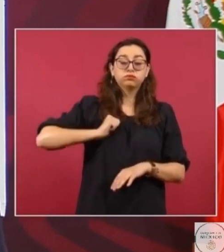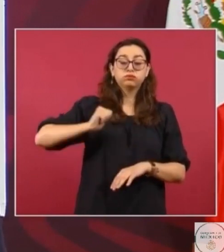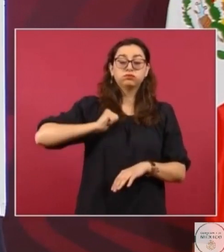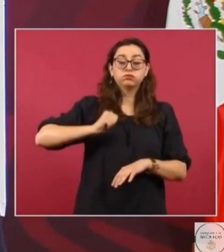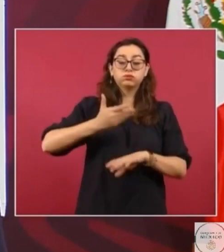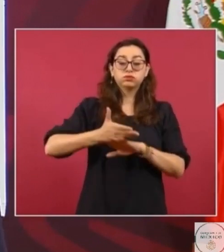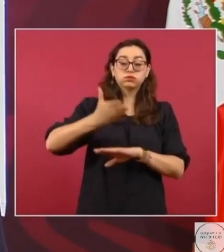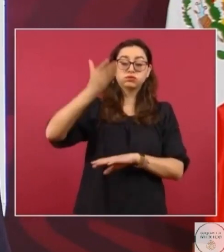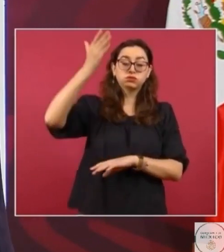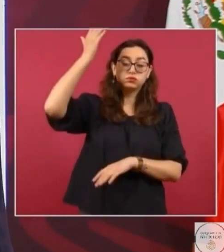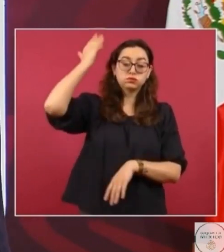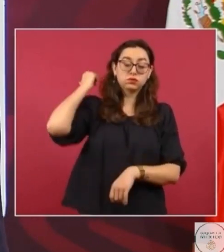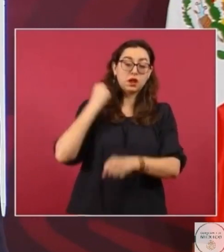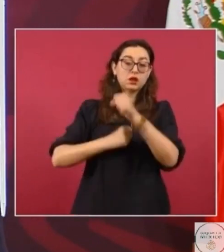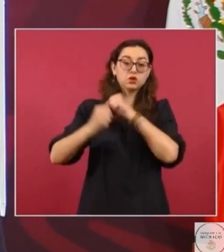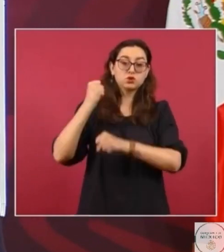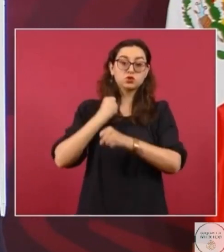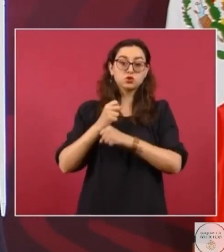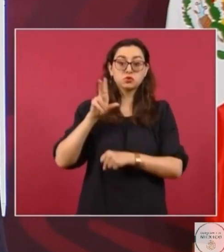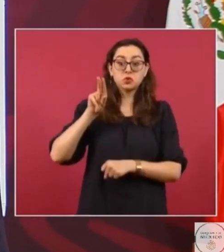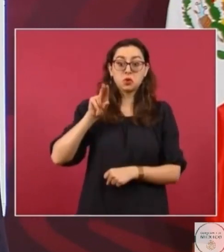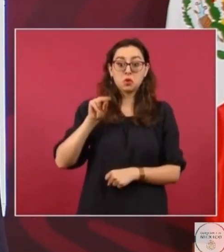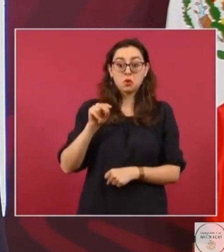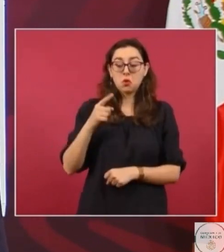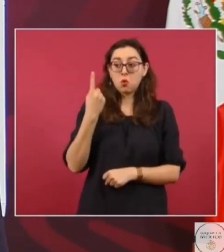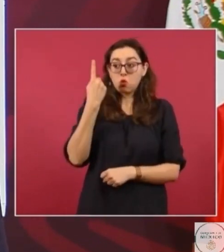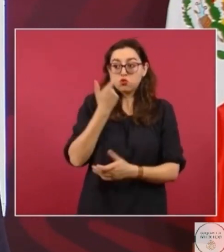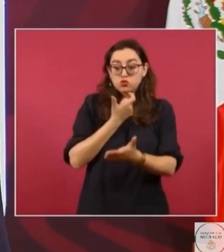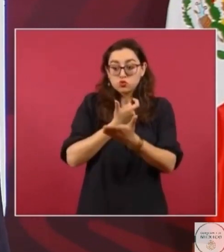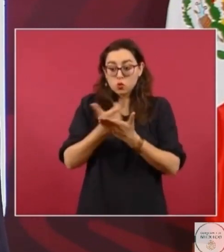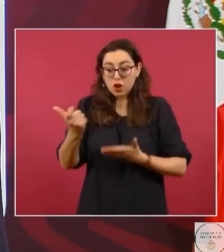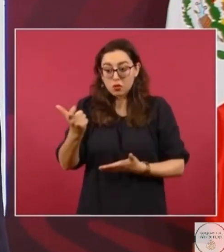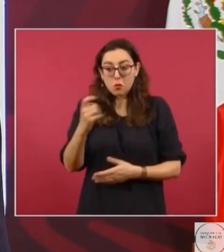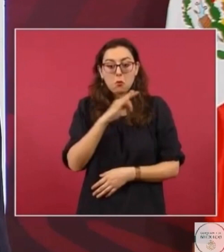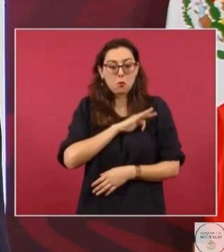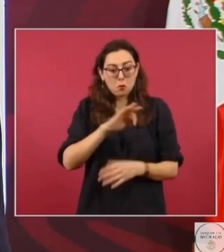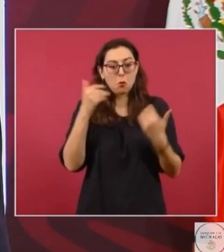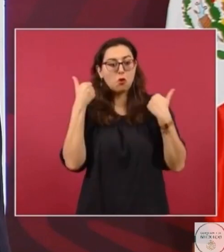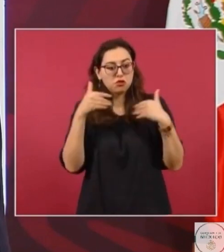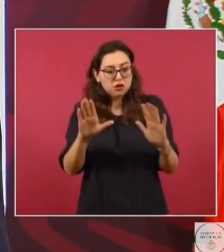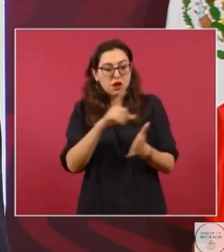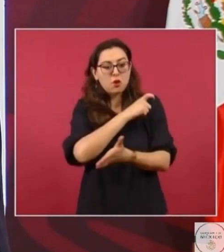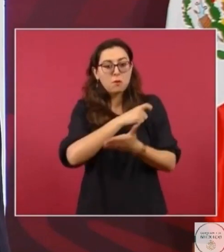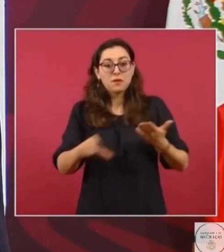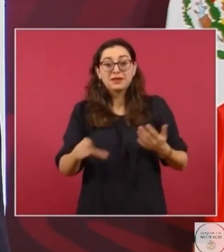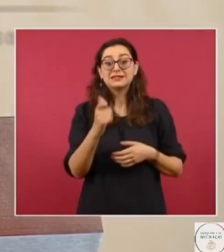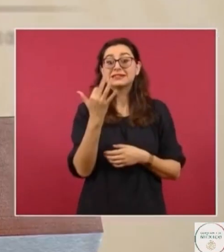el salario mínimo alcanzaba para comprar 50 kilos de tortilla.